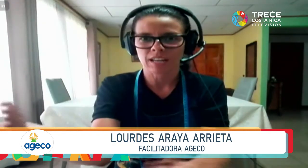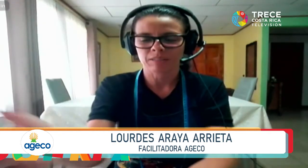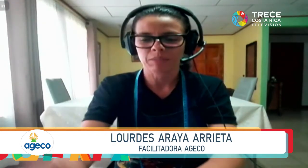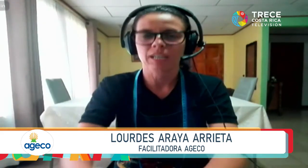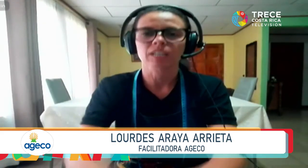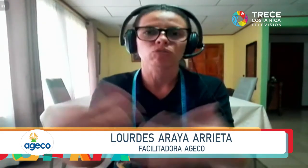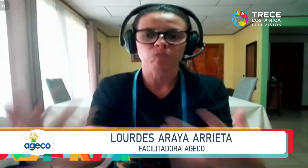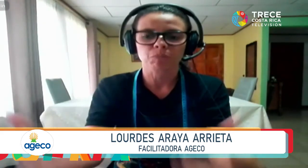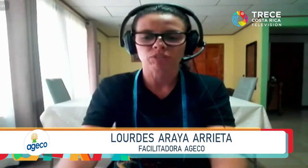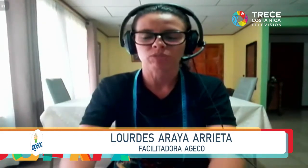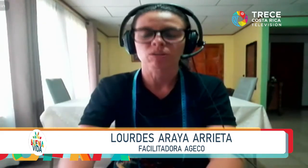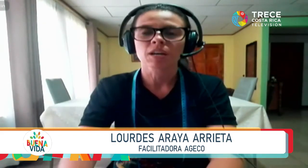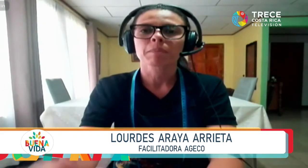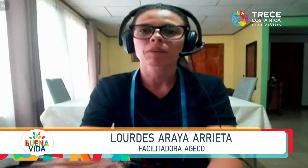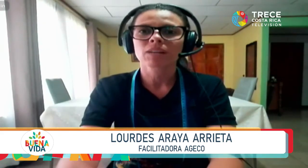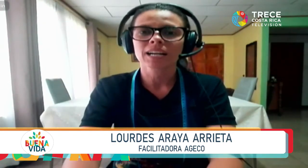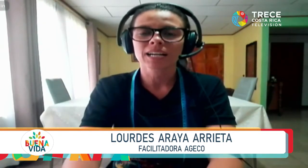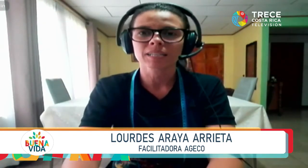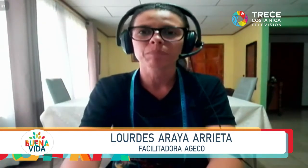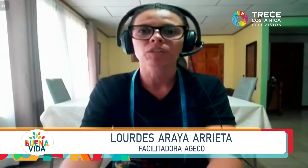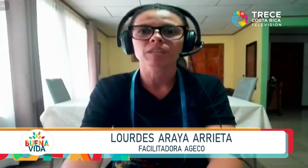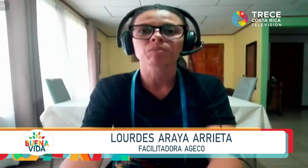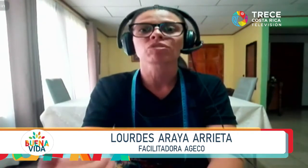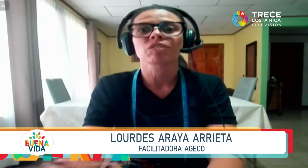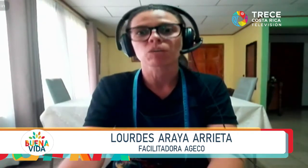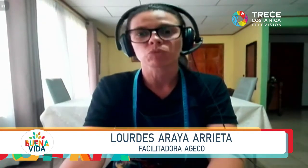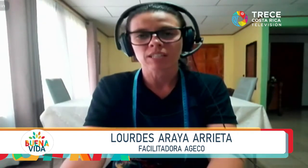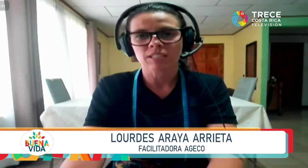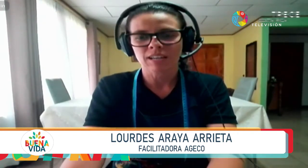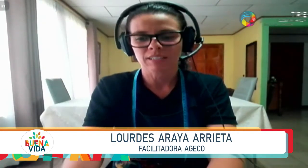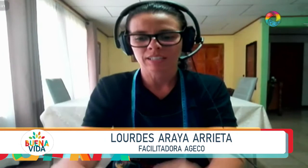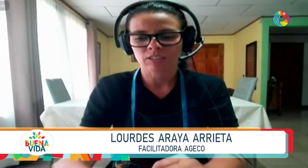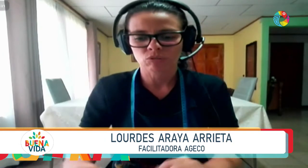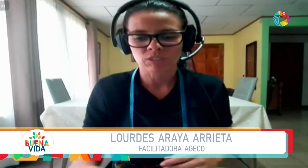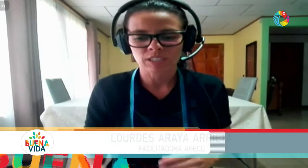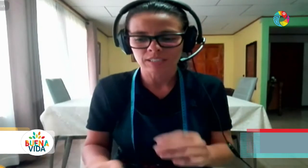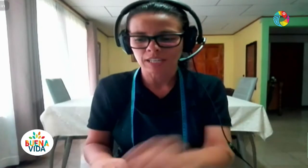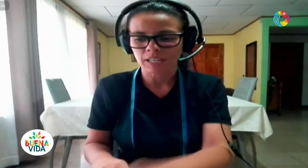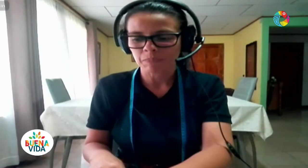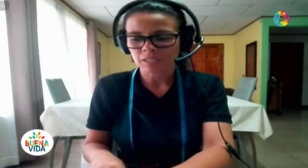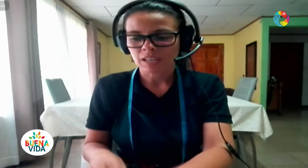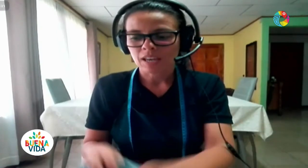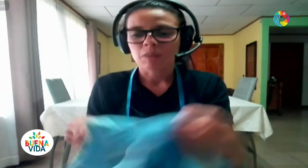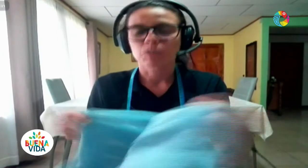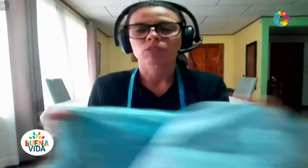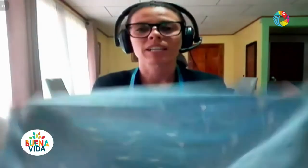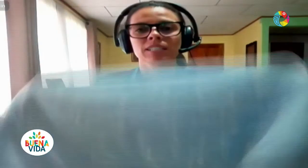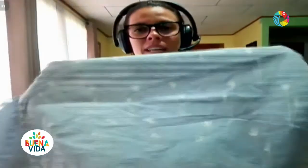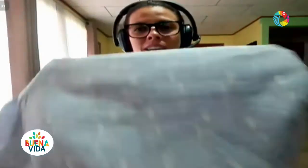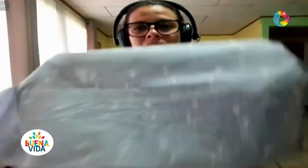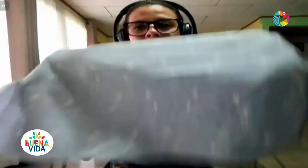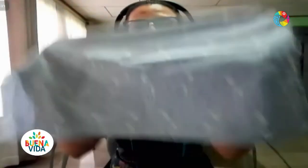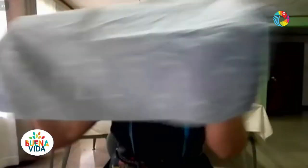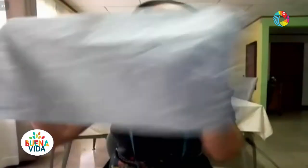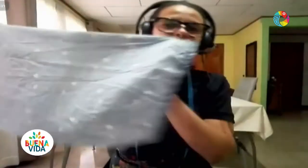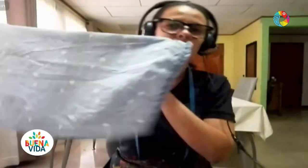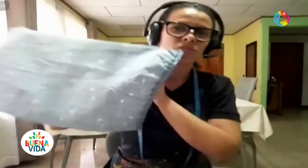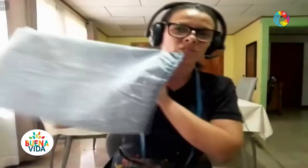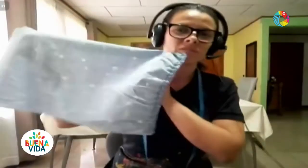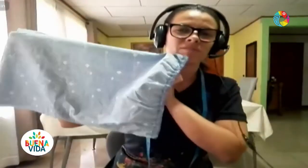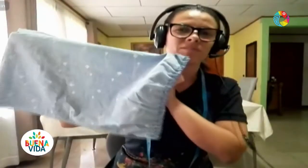reciclar, ¿verdad? Que es otro proceso. Pero en la casa podemos reutilizar. Entonces, bueno, este es